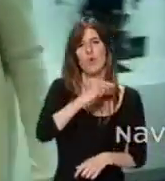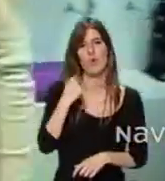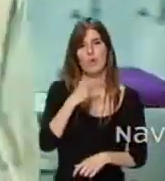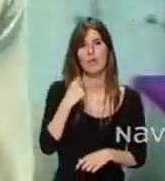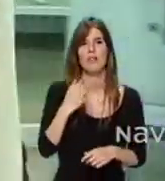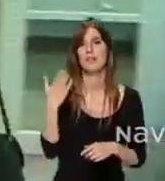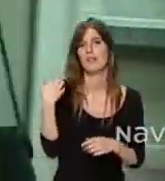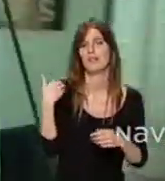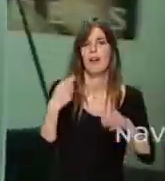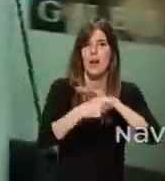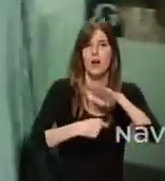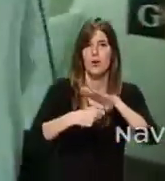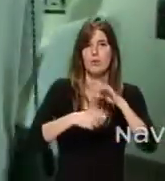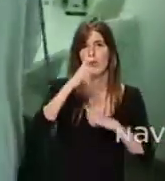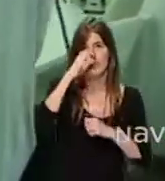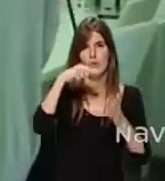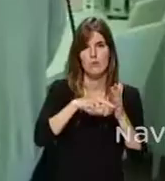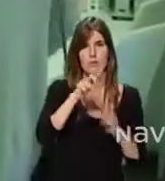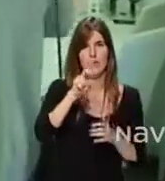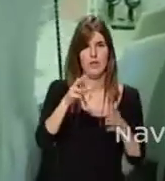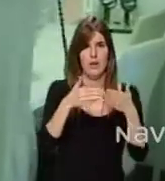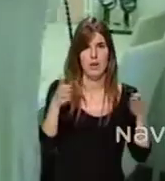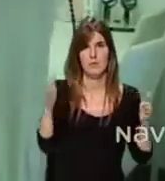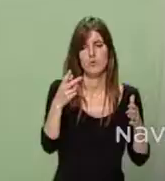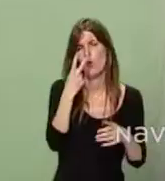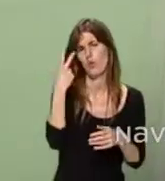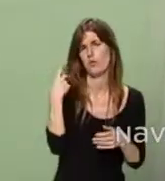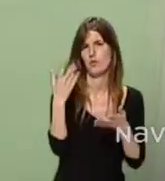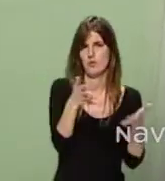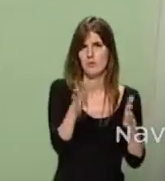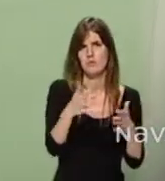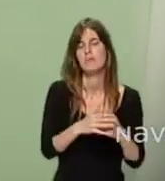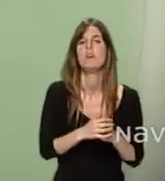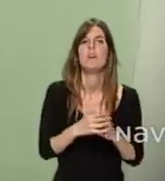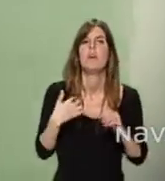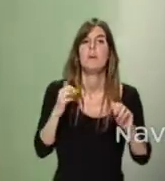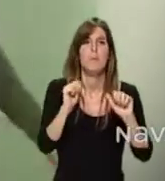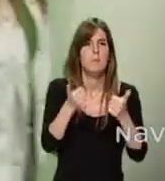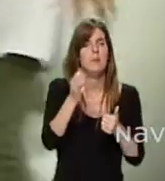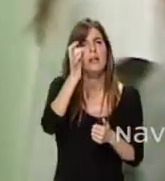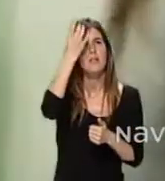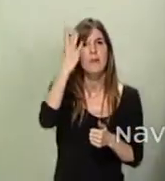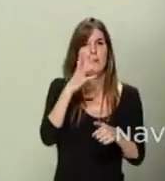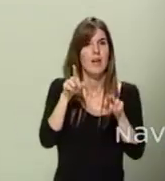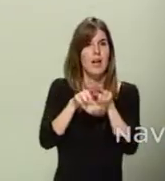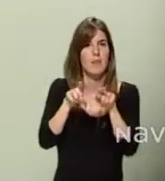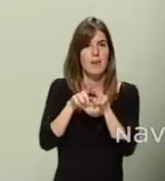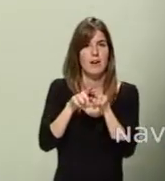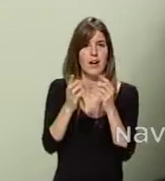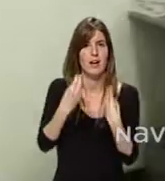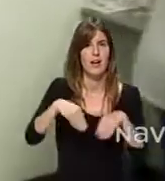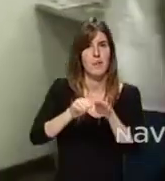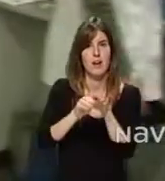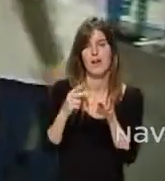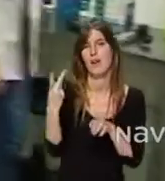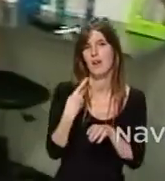abrimos en agosto del 2012, hace ya casi dos años va a hacer. Y esto empezó a raíz de que mi hermana gemela, Sheila y yo, pues